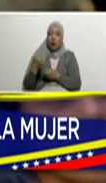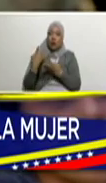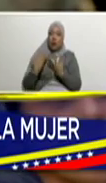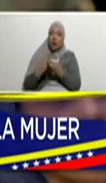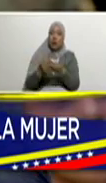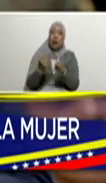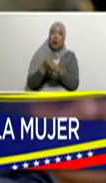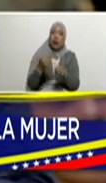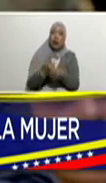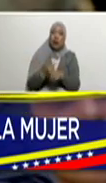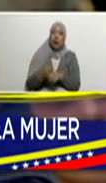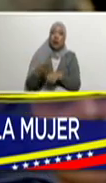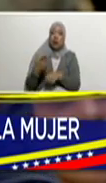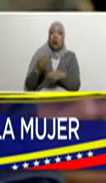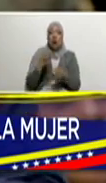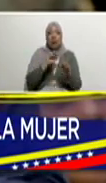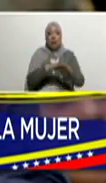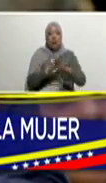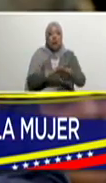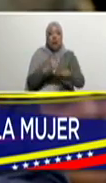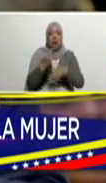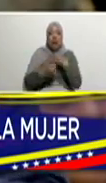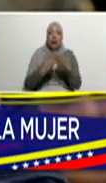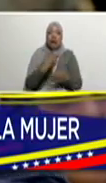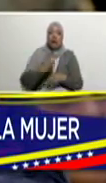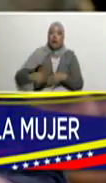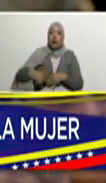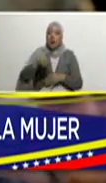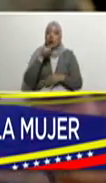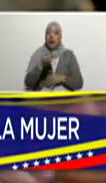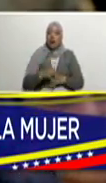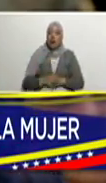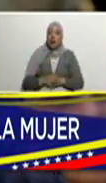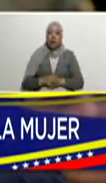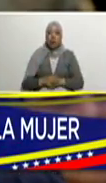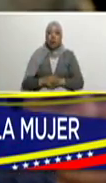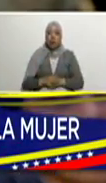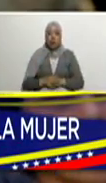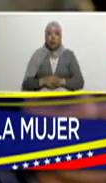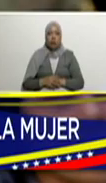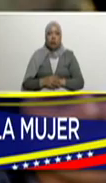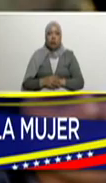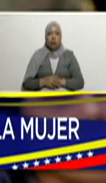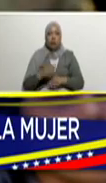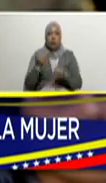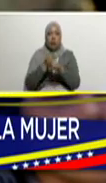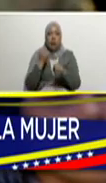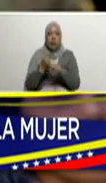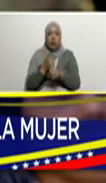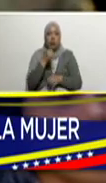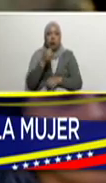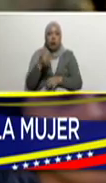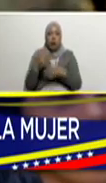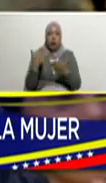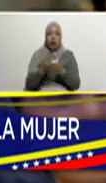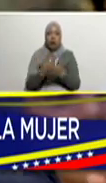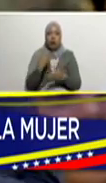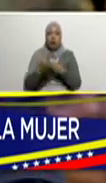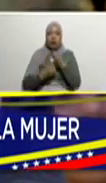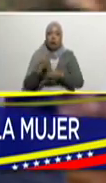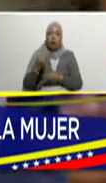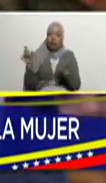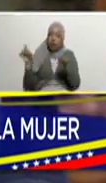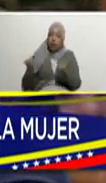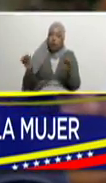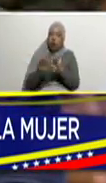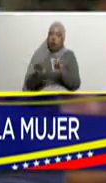acompañando desde la solicitud inicial con Parte Humanizado todo lo que ha sido la acreditación de saberes, la formación en oficio, la formación